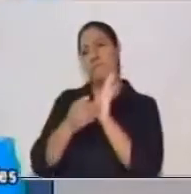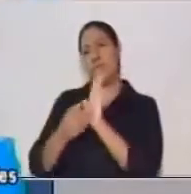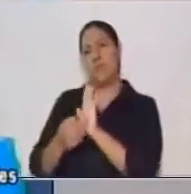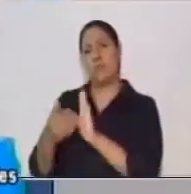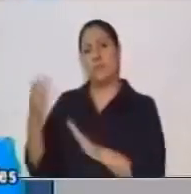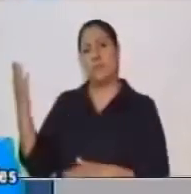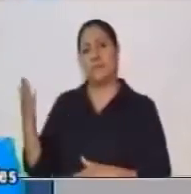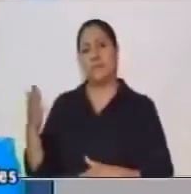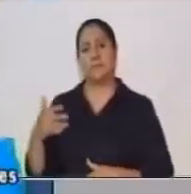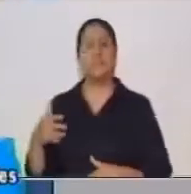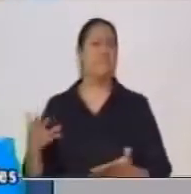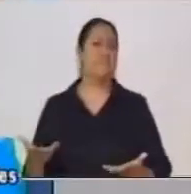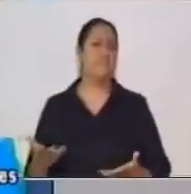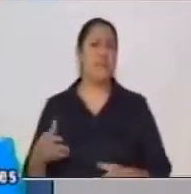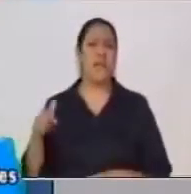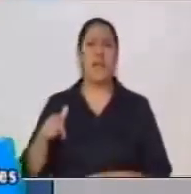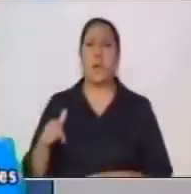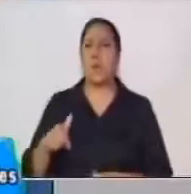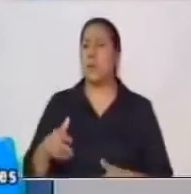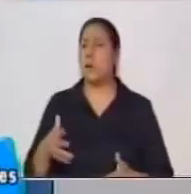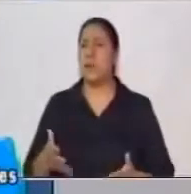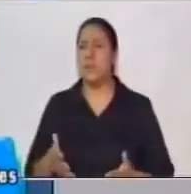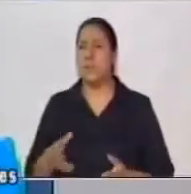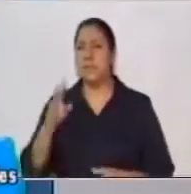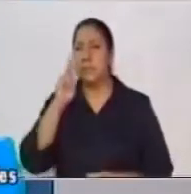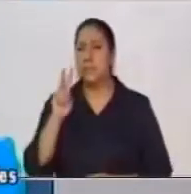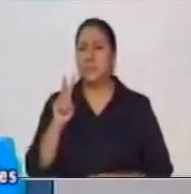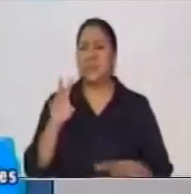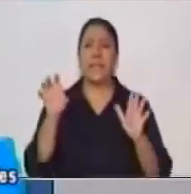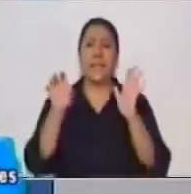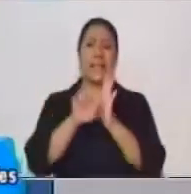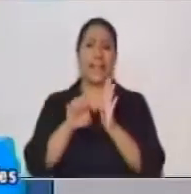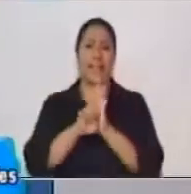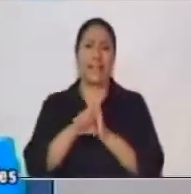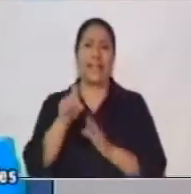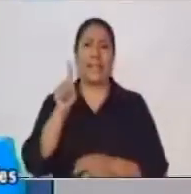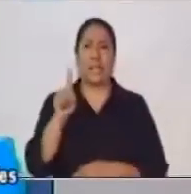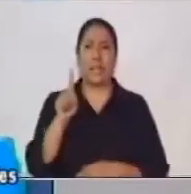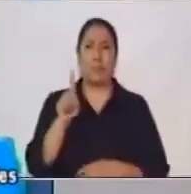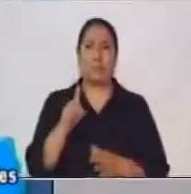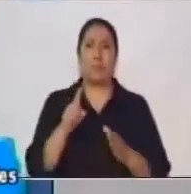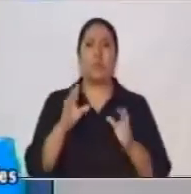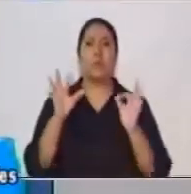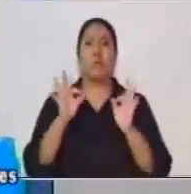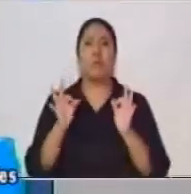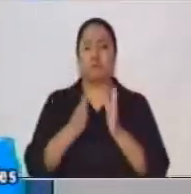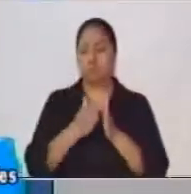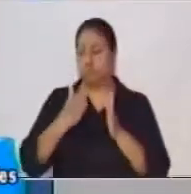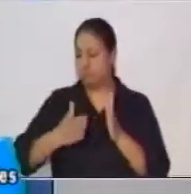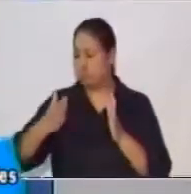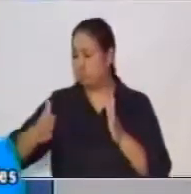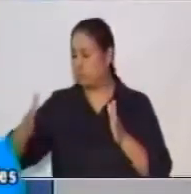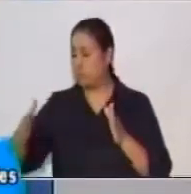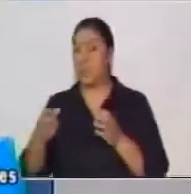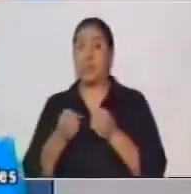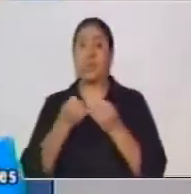ahora vamos a dar a conocer un ejemplo. Ejemplo de un patrón numérico.